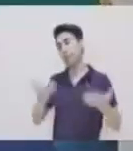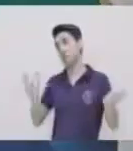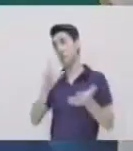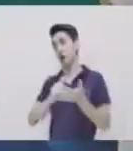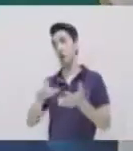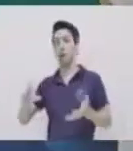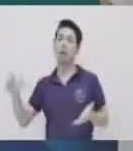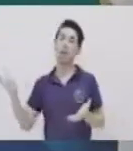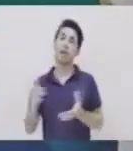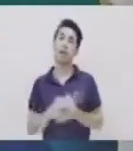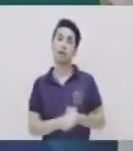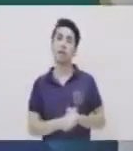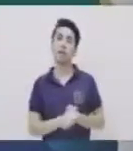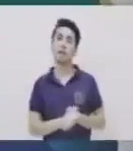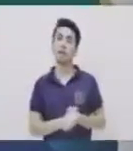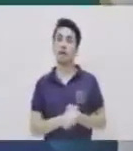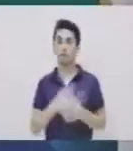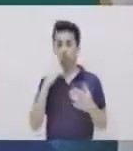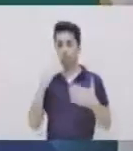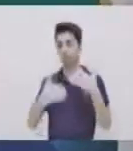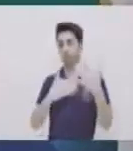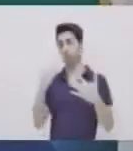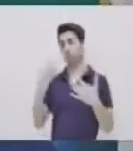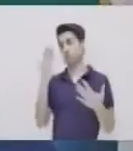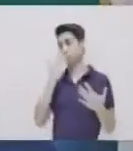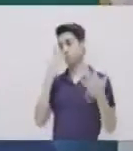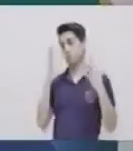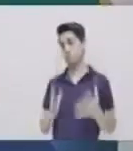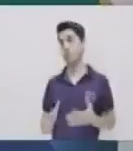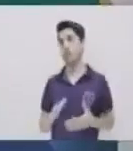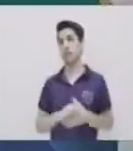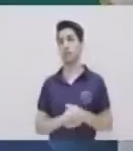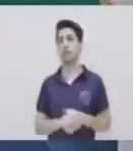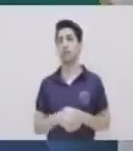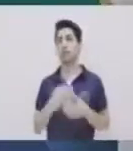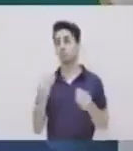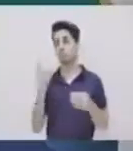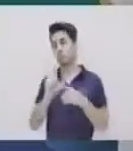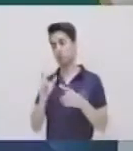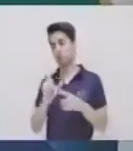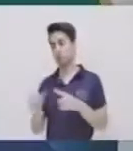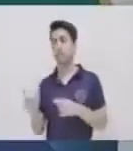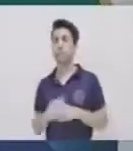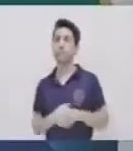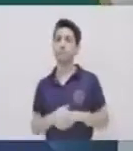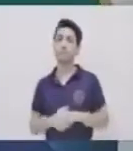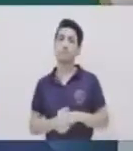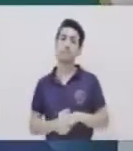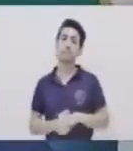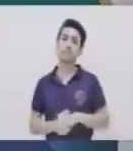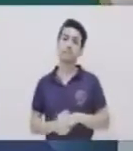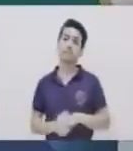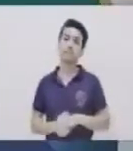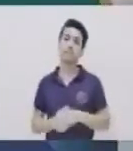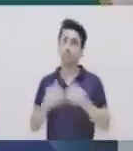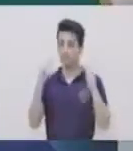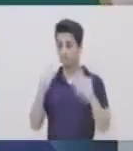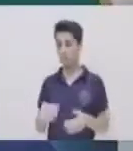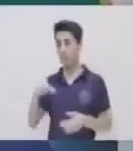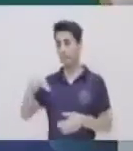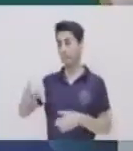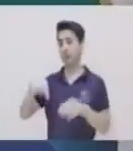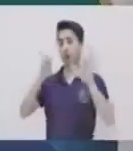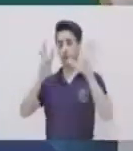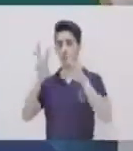empresa o en un colegio, para saber el rendimiento de los estudiantes y otras muchas aplicaciones. Y hagamos por último el